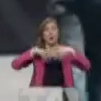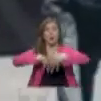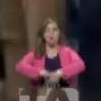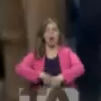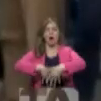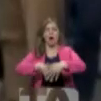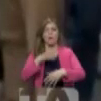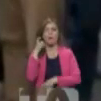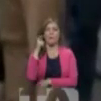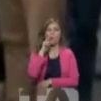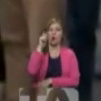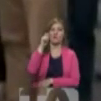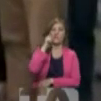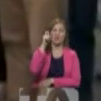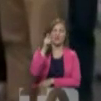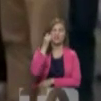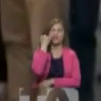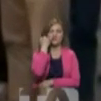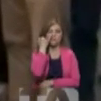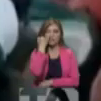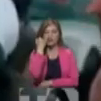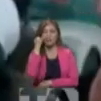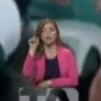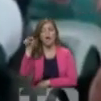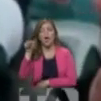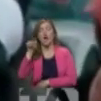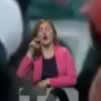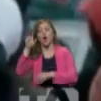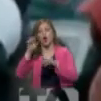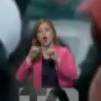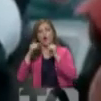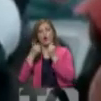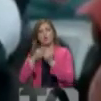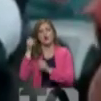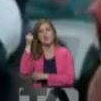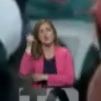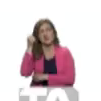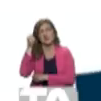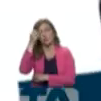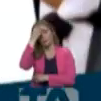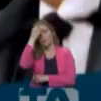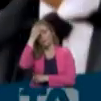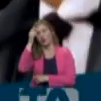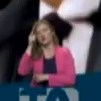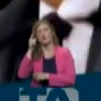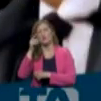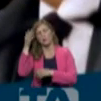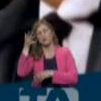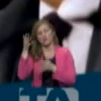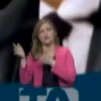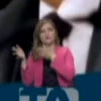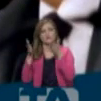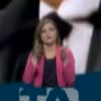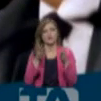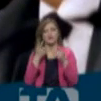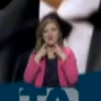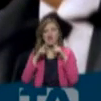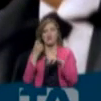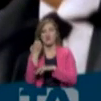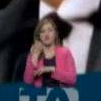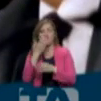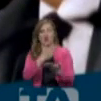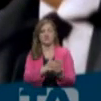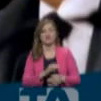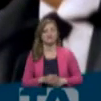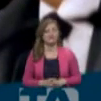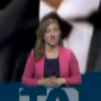manifestaciones indígenas y de la UNE, que según críticos, quisieron detenerse con la declaratoria. Ese mismo año se decretó emergencia en Petroecuador